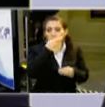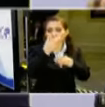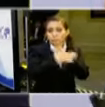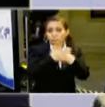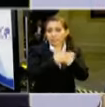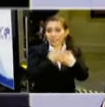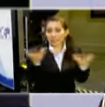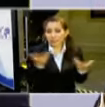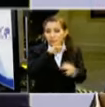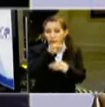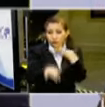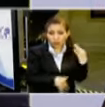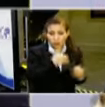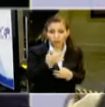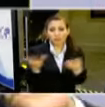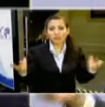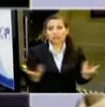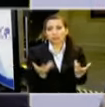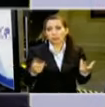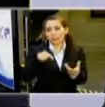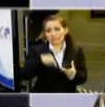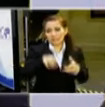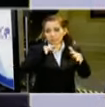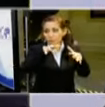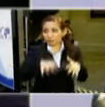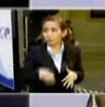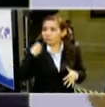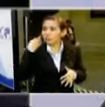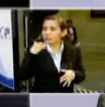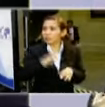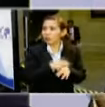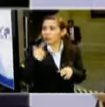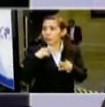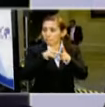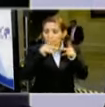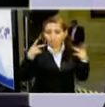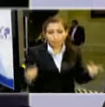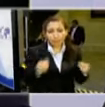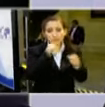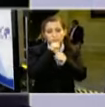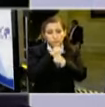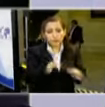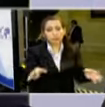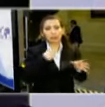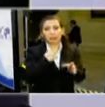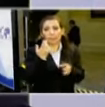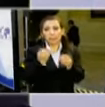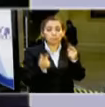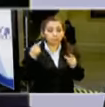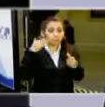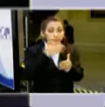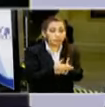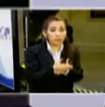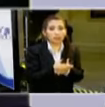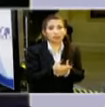hacemos todos, y lo hemos hecho no solo en este foro, sino a través de la prensa o en algunas otras intervenciones,